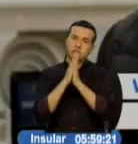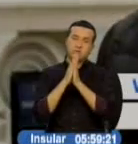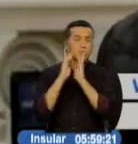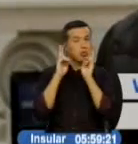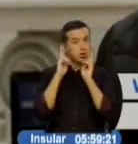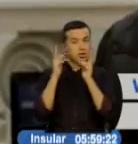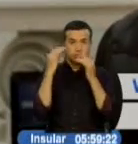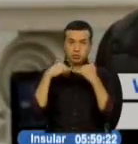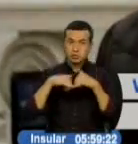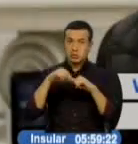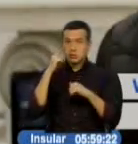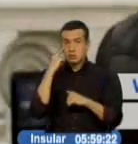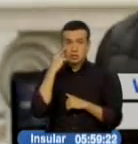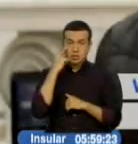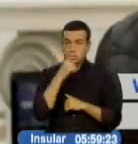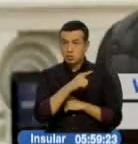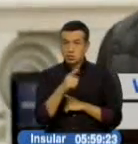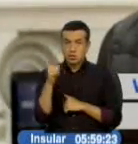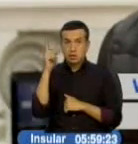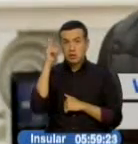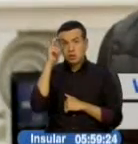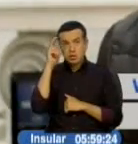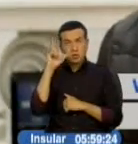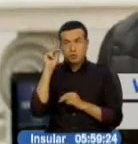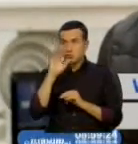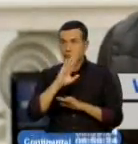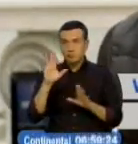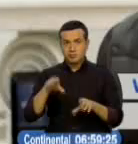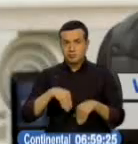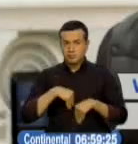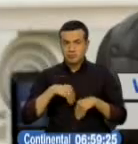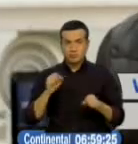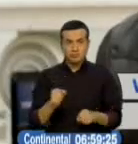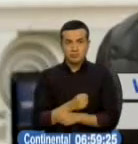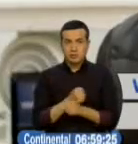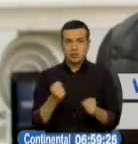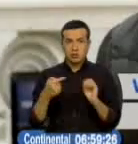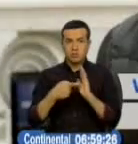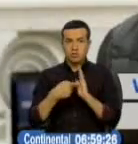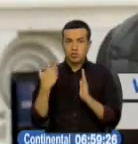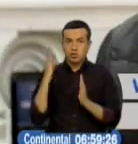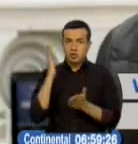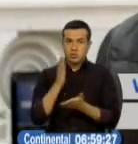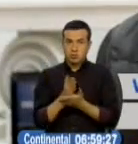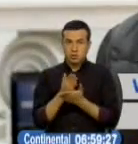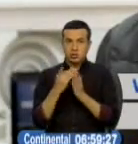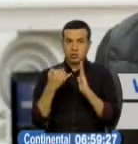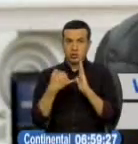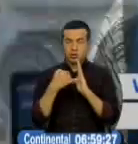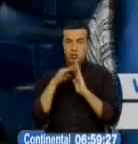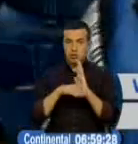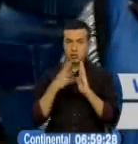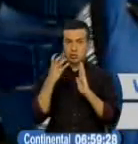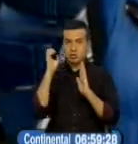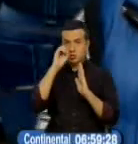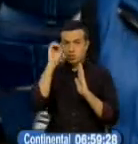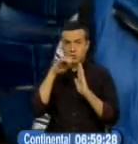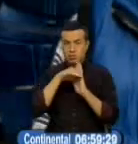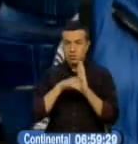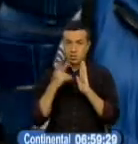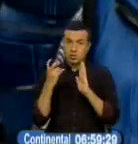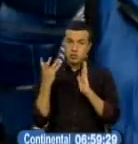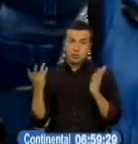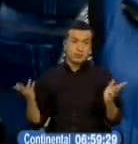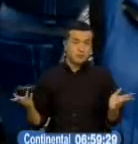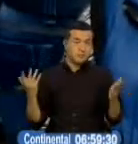Pero vamos viendo que me parece que no va a ser posible eso porque ya se desmontan las salvaguardias y igual el IVA baja del 14 al 12. No sé, ¿no?